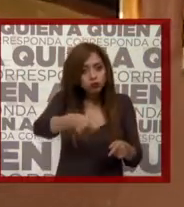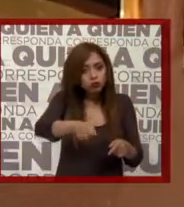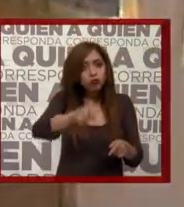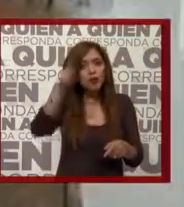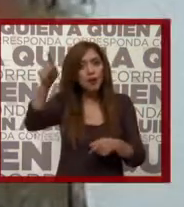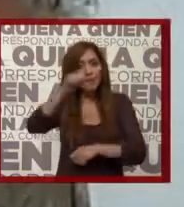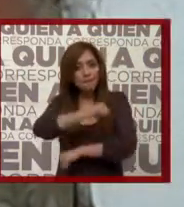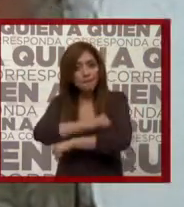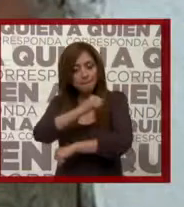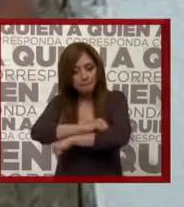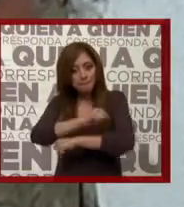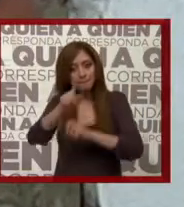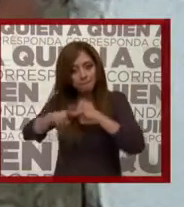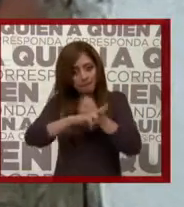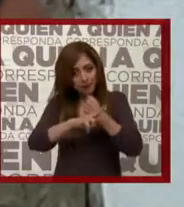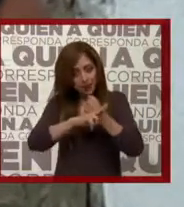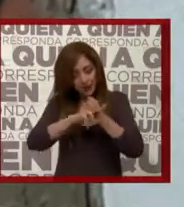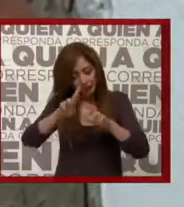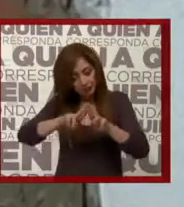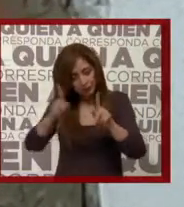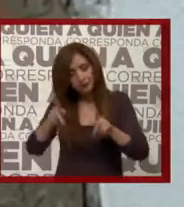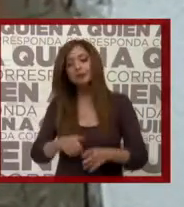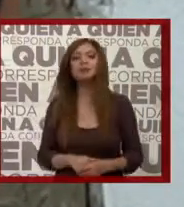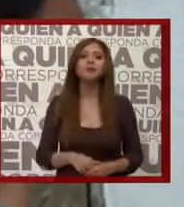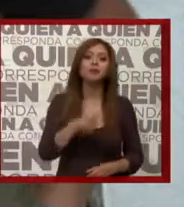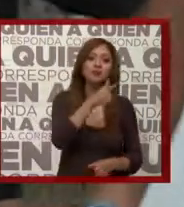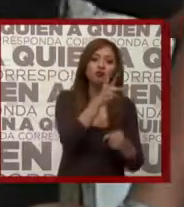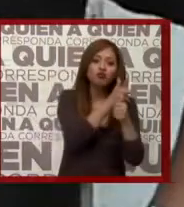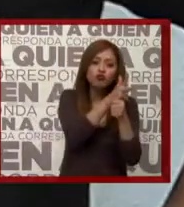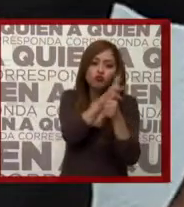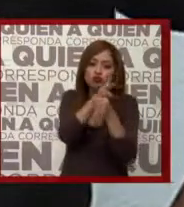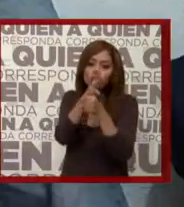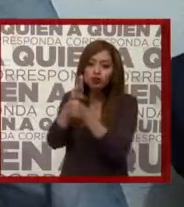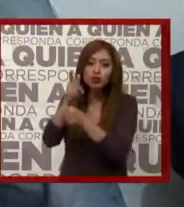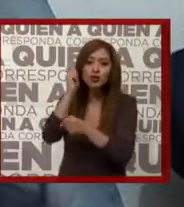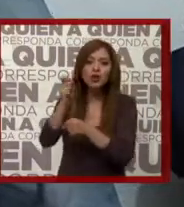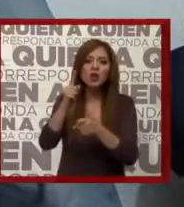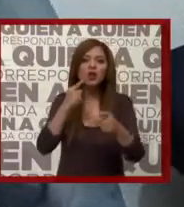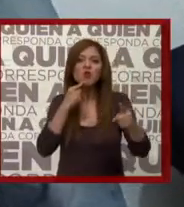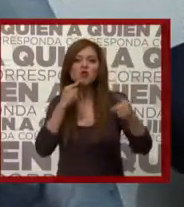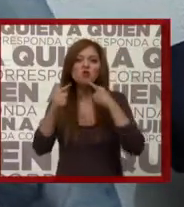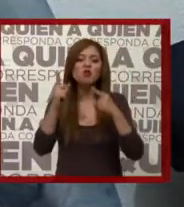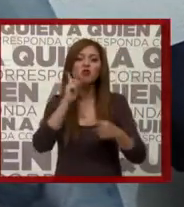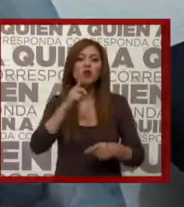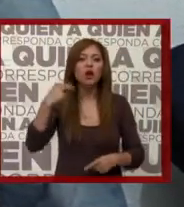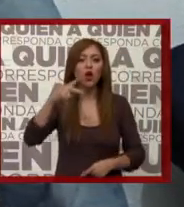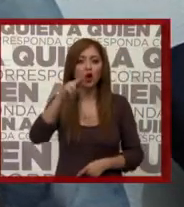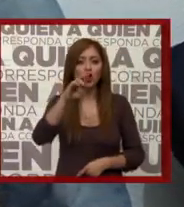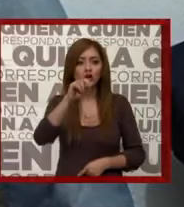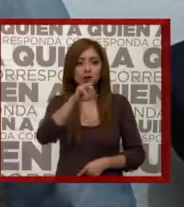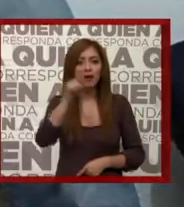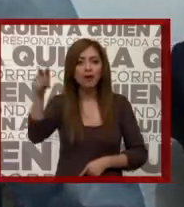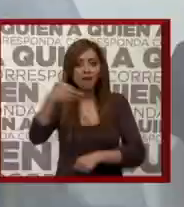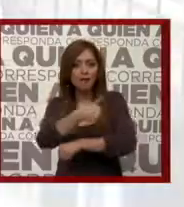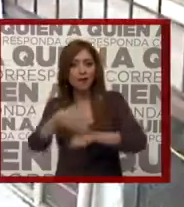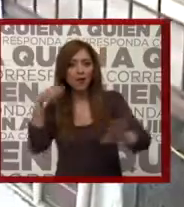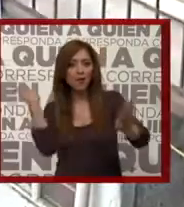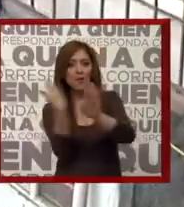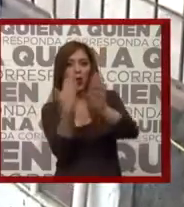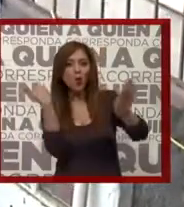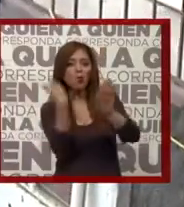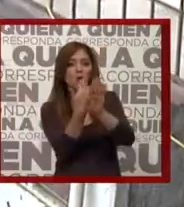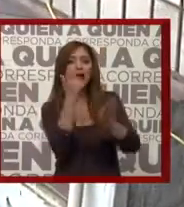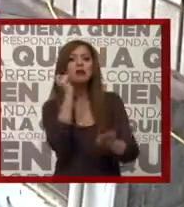el vidrio. La cámara de A Quien Corresponda pudo percatarse de los insultos que recibe Rosalba por parte de sus familiares, que